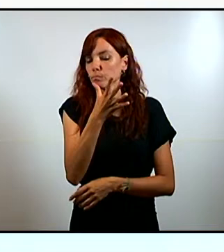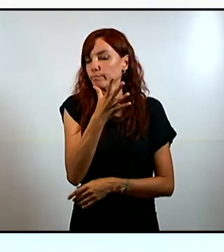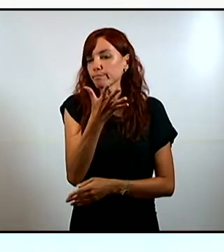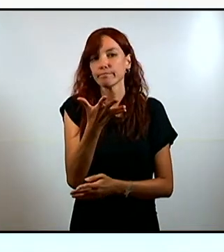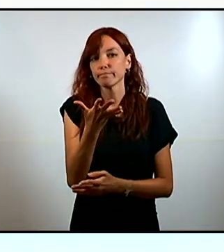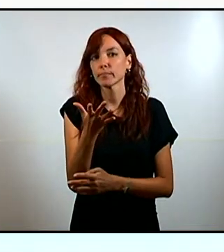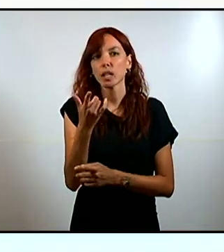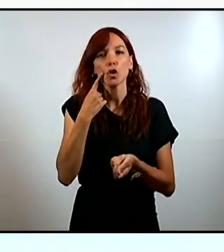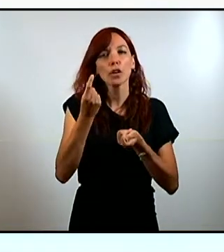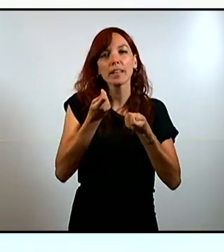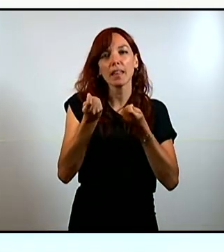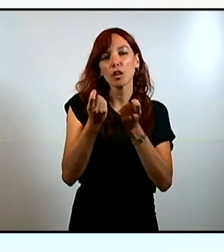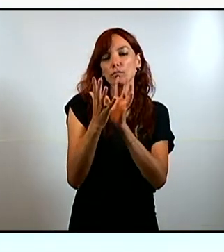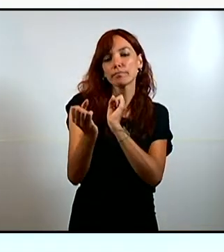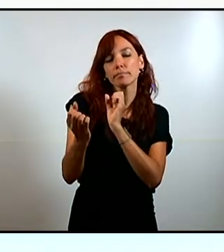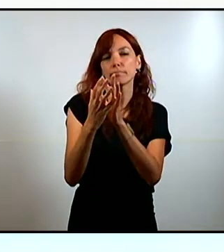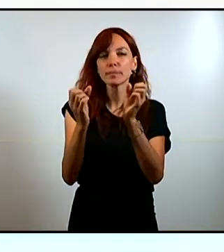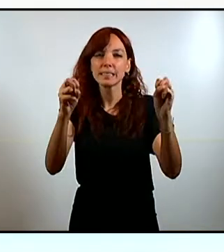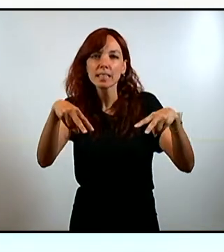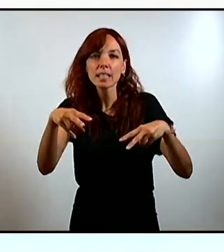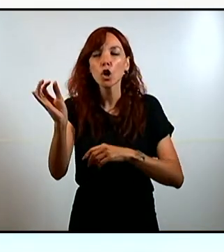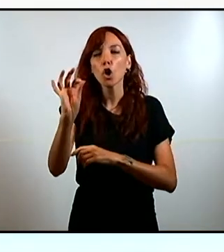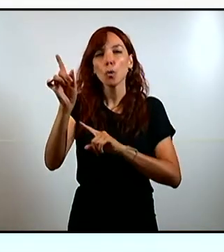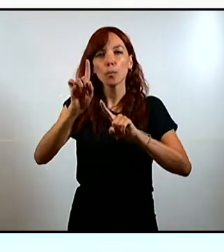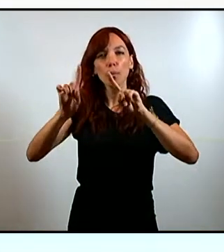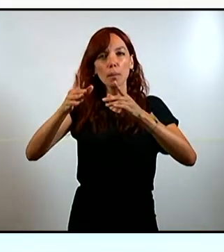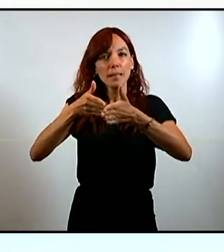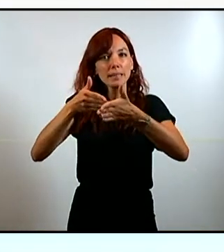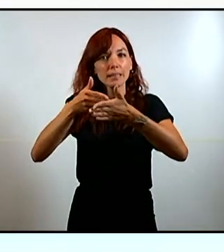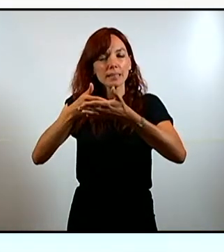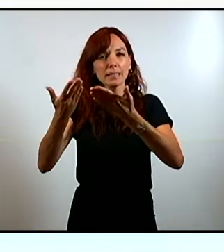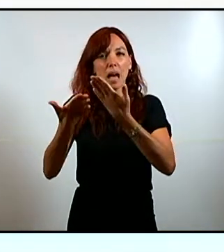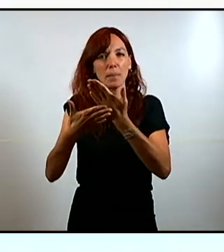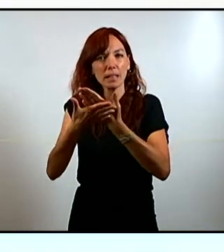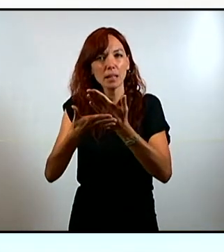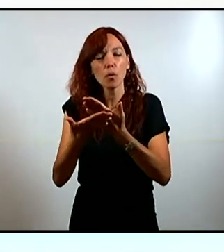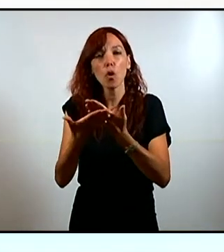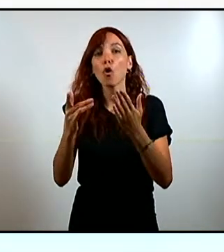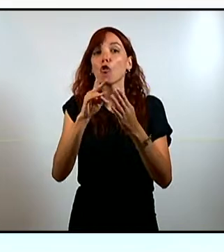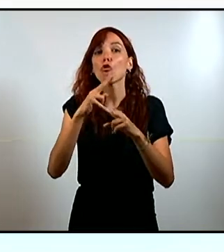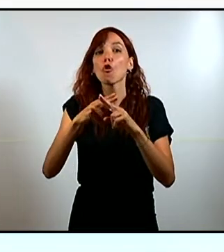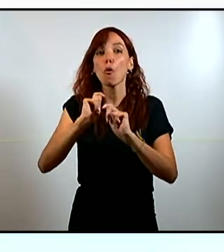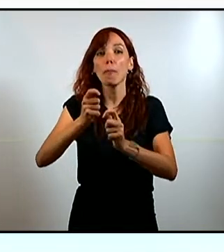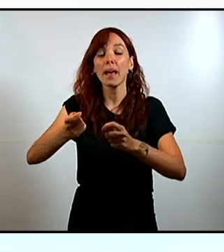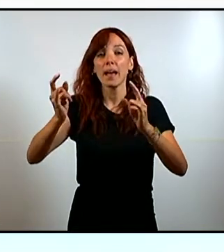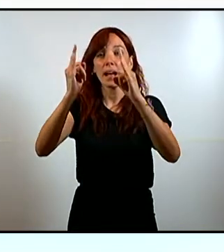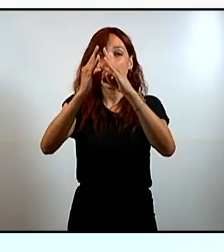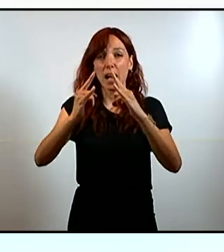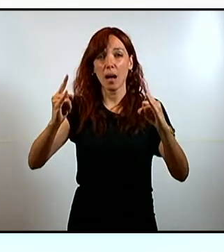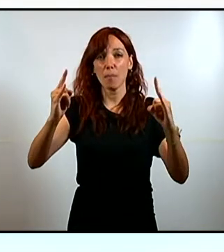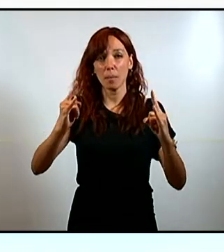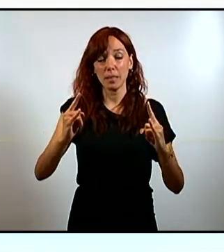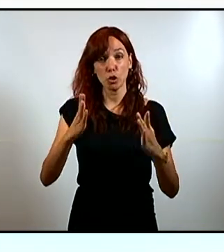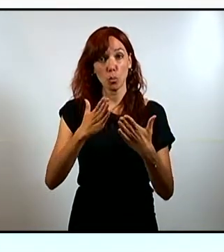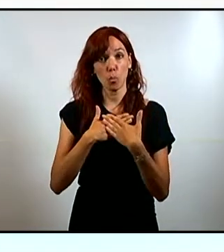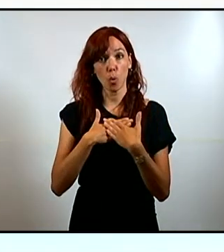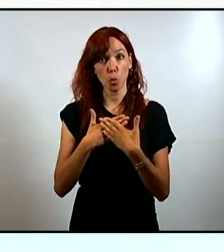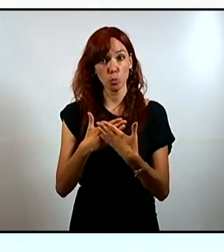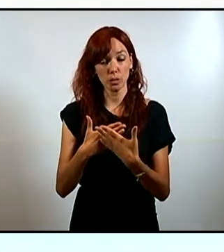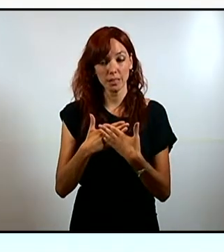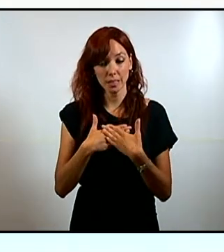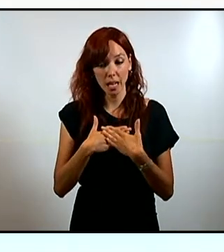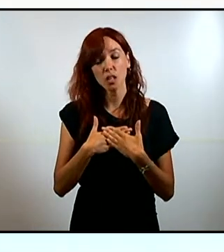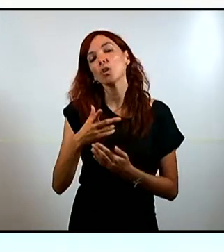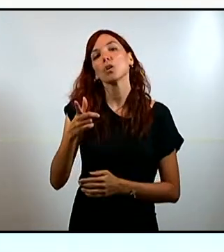de coordinación o problemas administrativos en los llamados campamentos de voluntariado que nos hemos encontrado y que hemos tenido